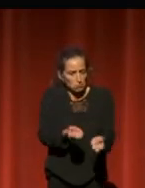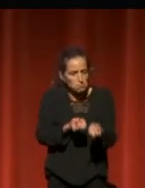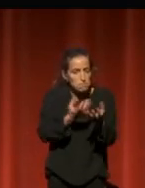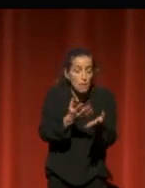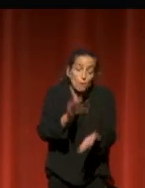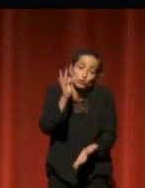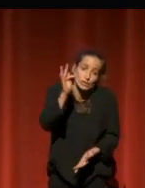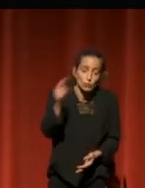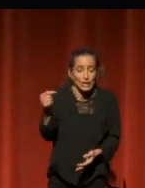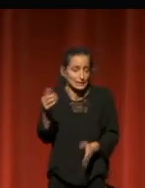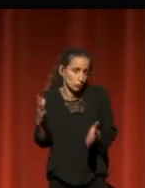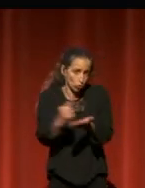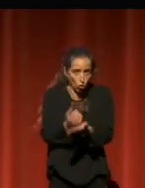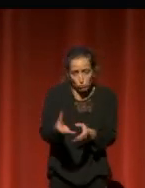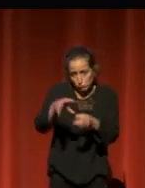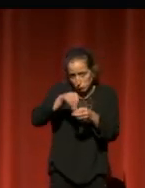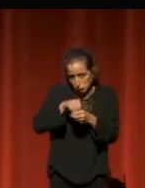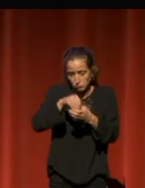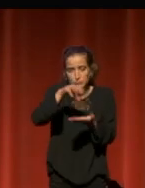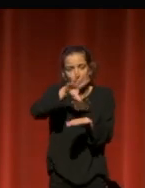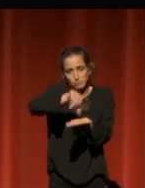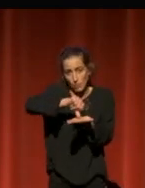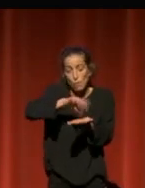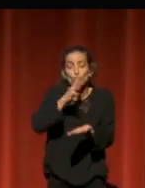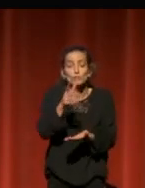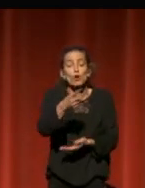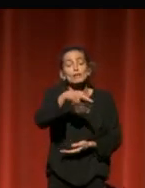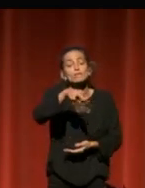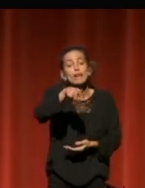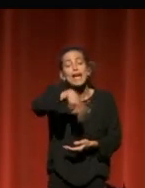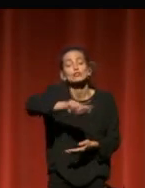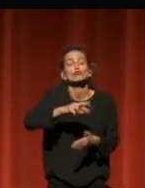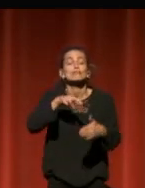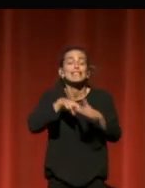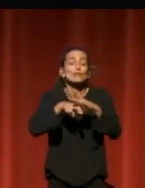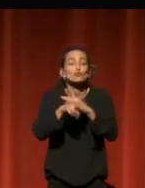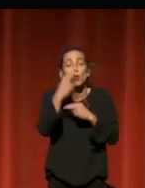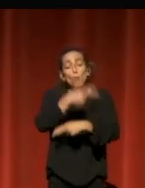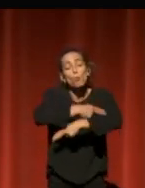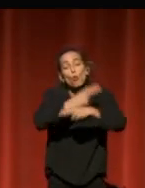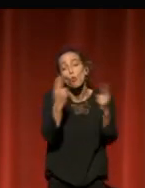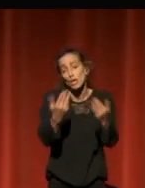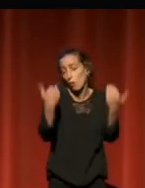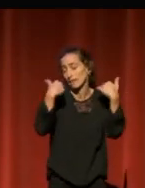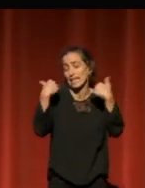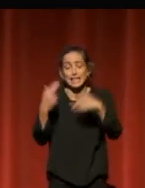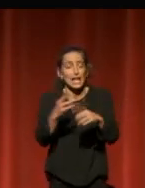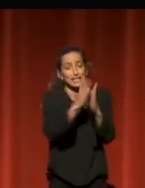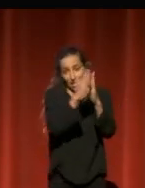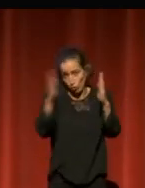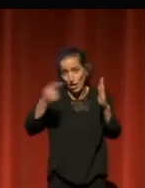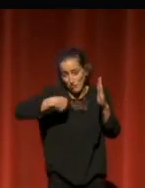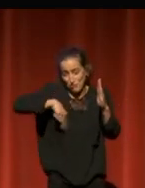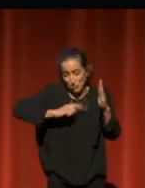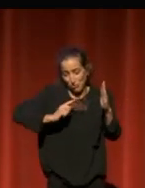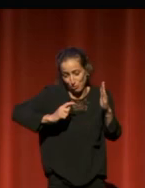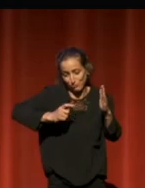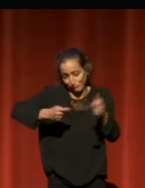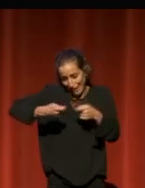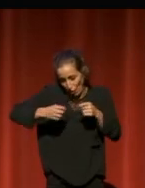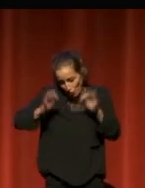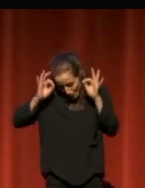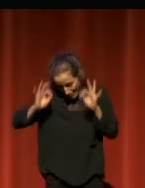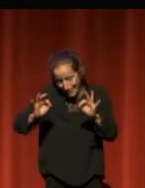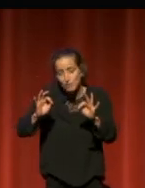en cuanto a cómo gestionar los recursos públicos en general, las competencias y las bibliotecas, que es nuestro negocio en